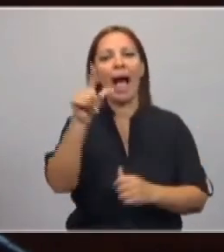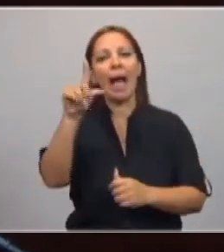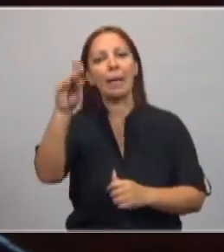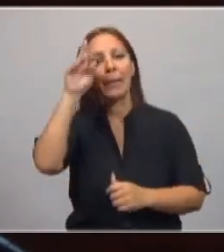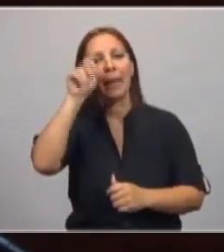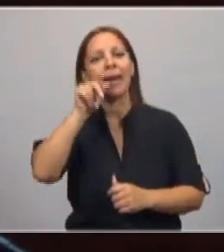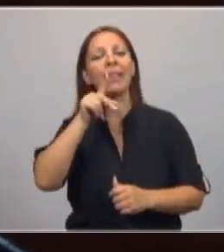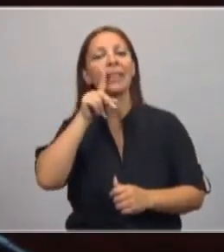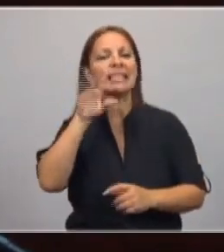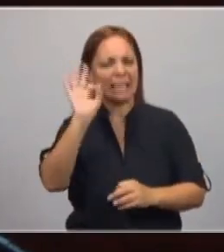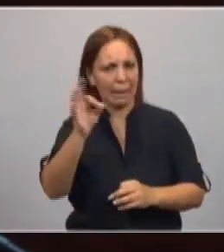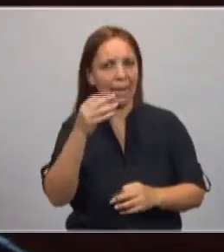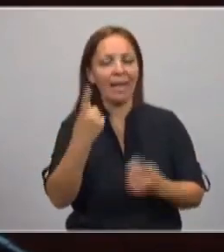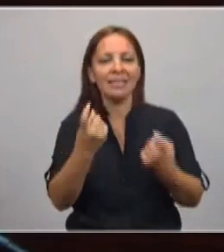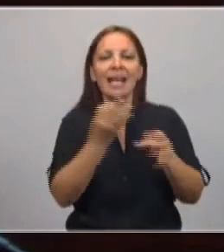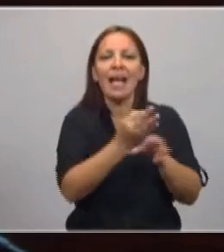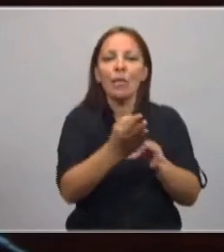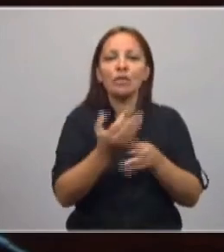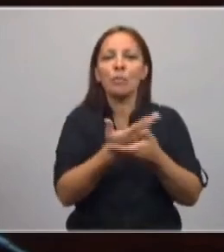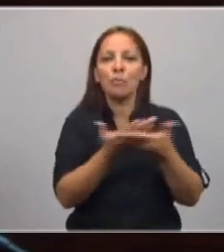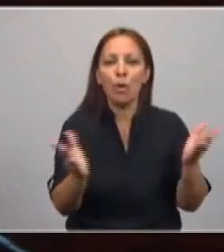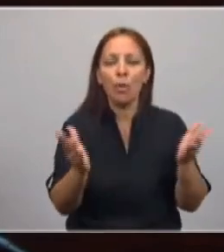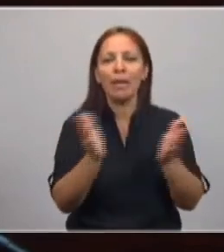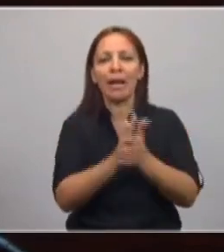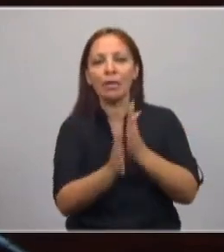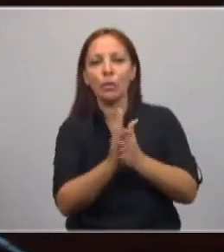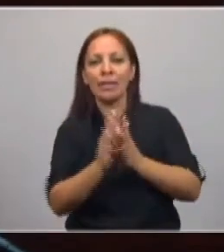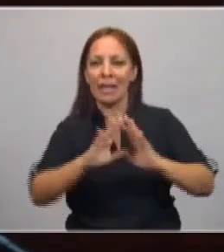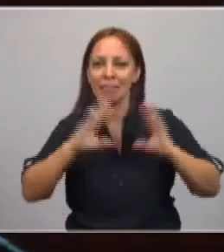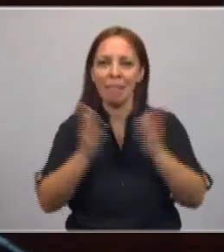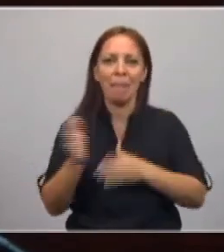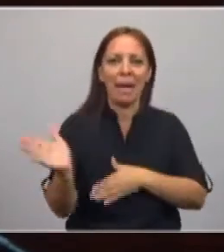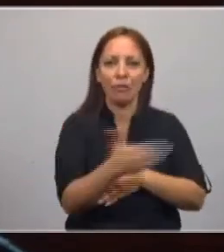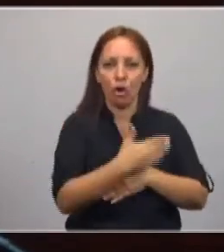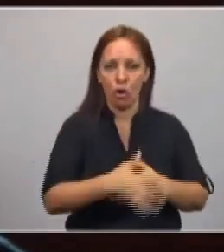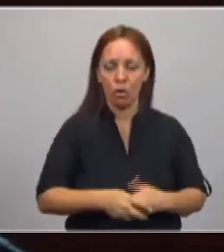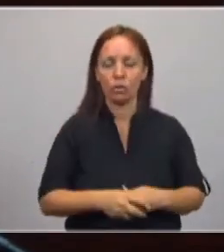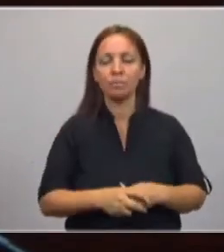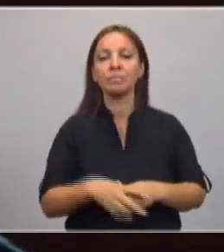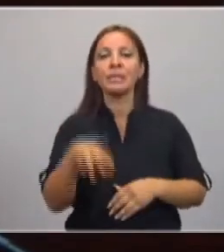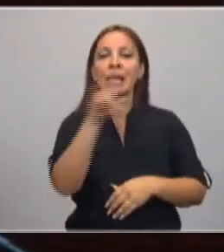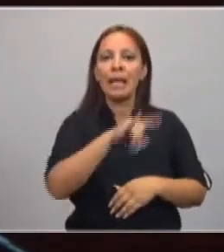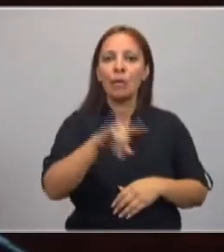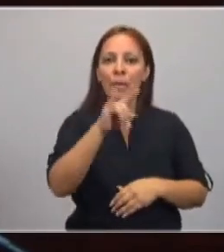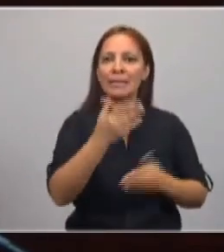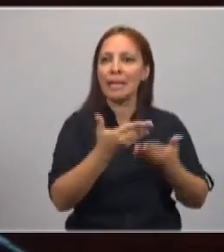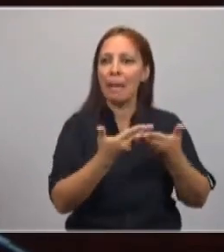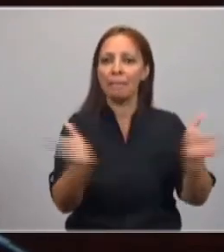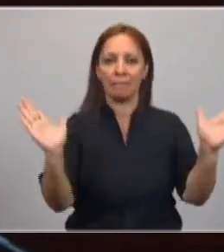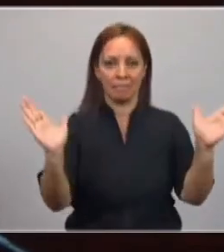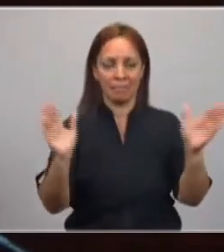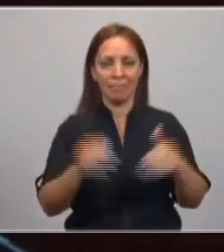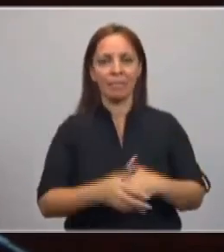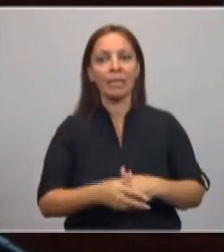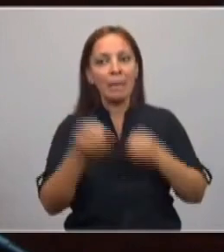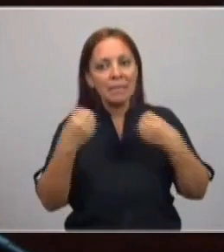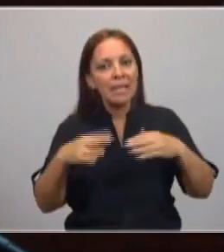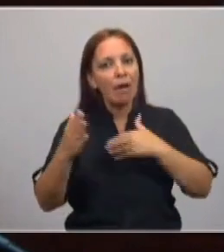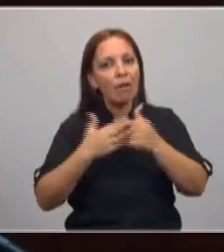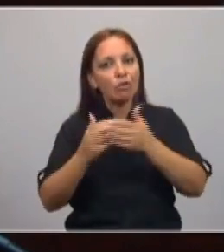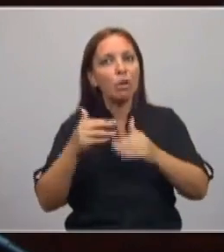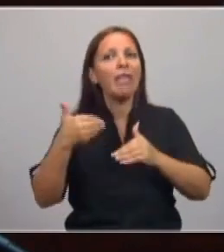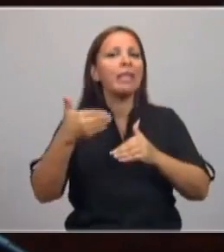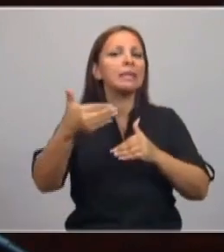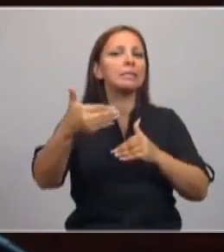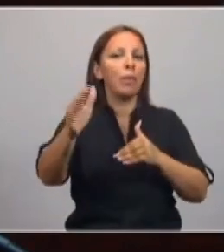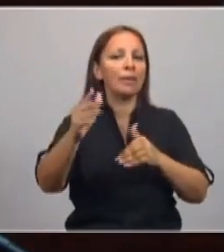pública, gratuita y universal. La democracia plena, la universidad abierta, se empezaron a construir después,